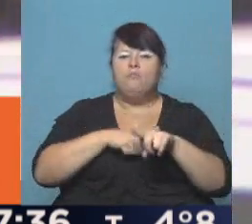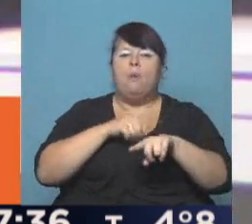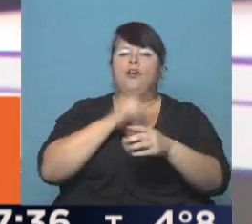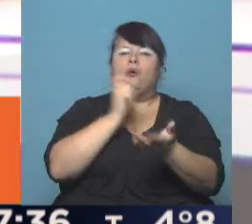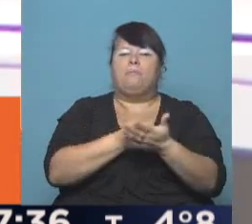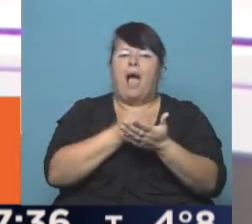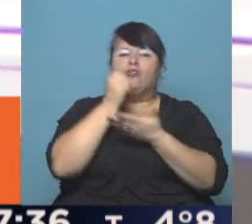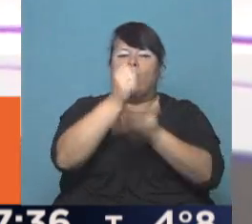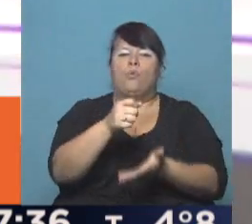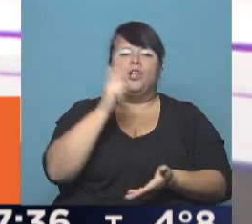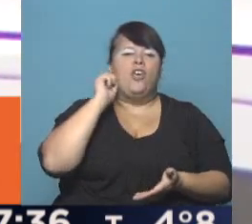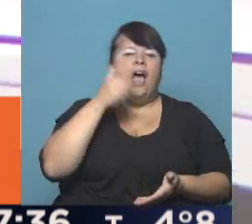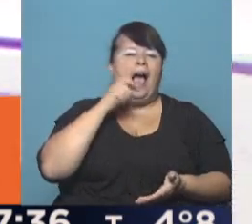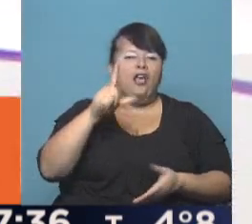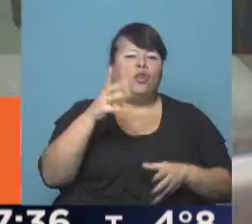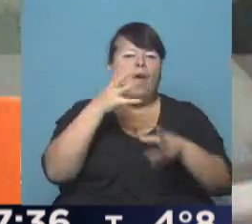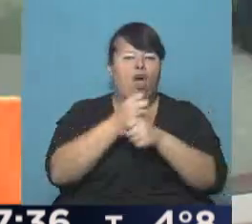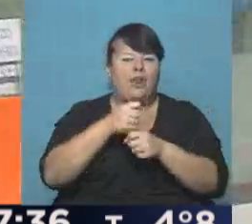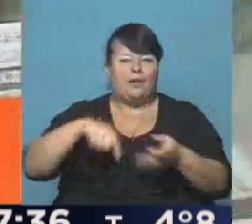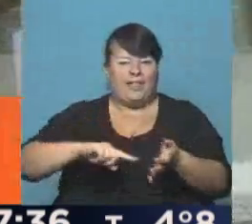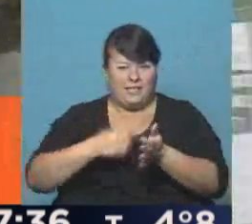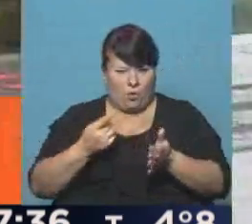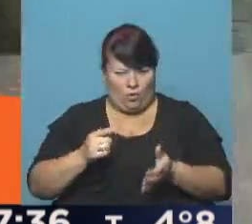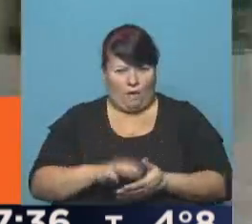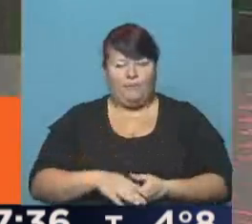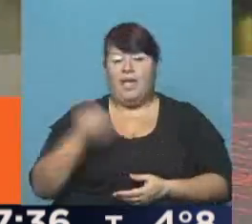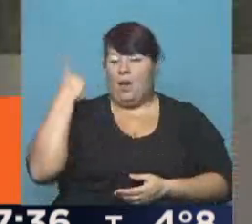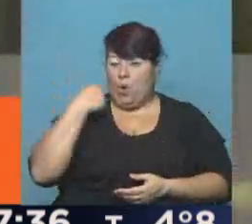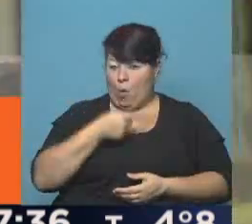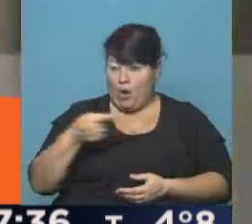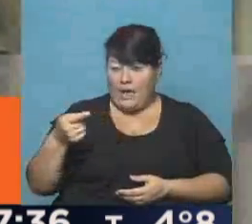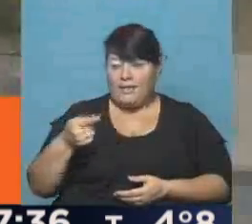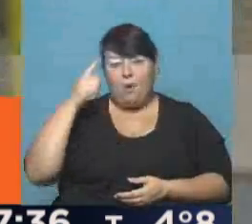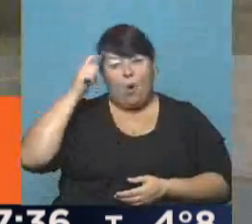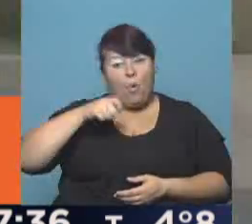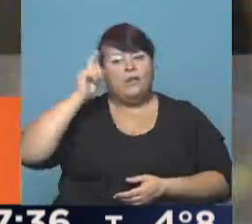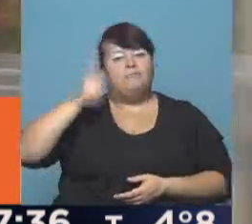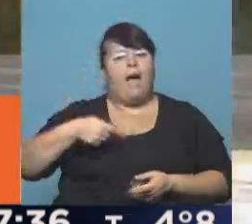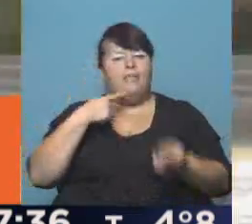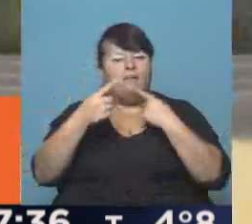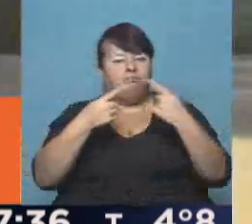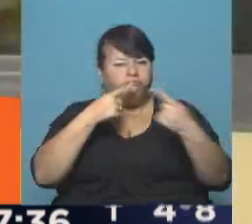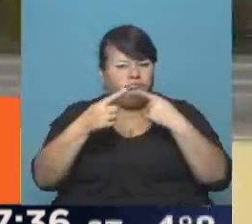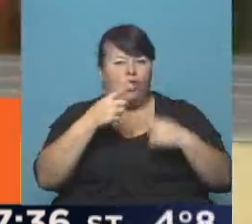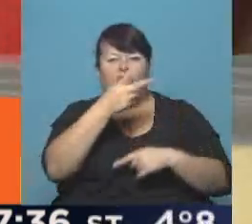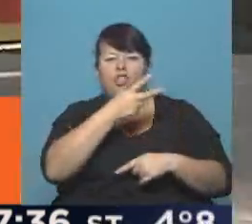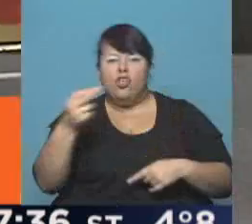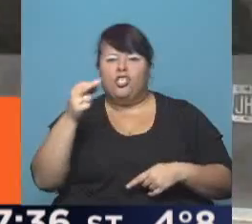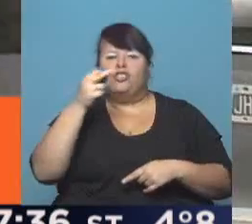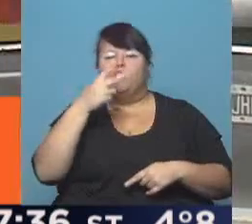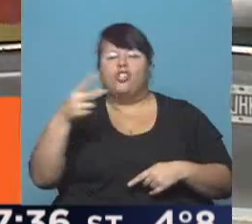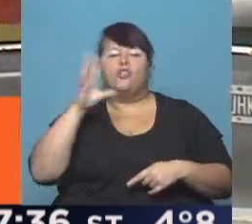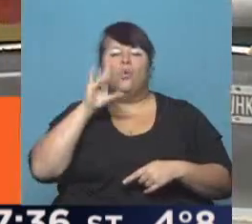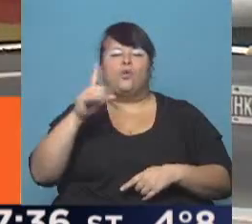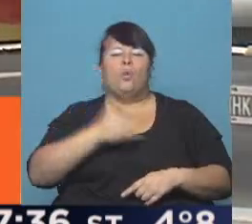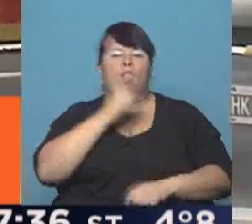subsidios al gasoil para los colectivos urbanos la semana pasada el juez ordenó la indagatoria de 251